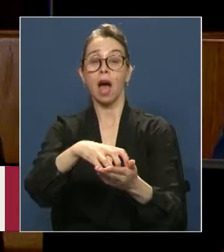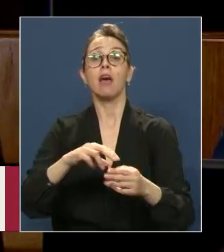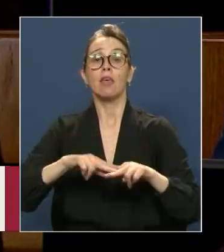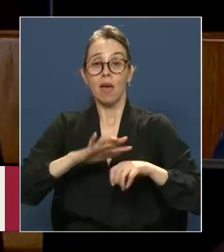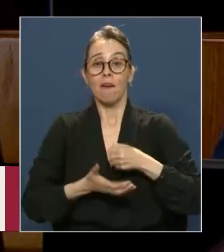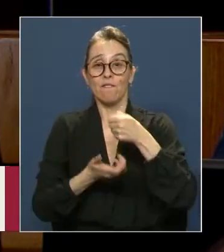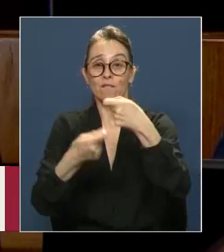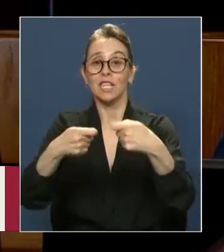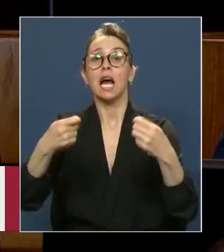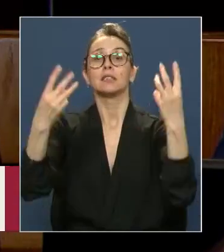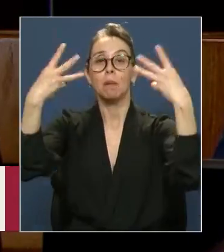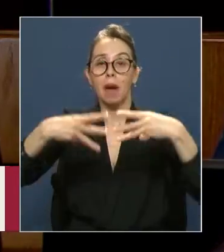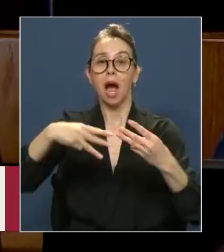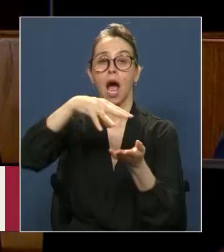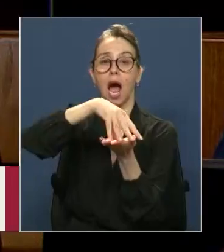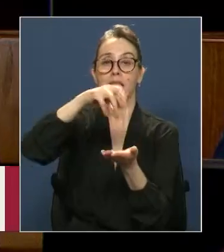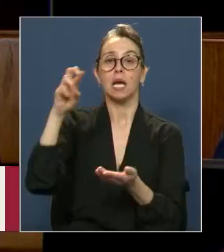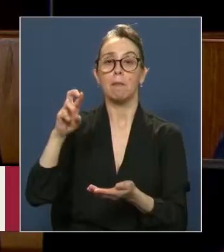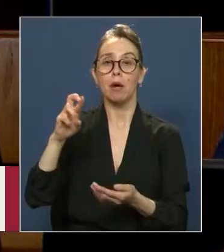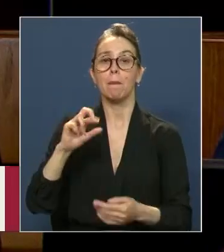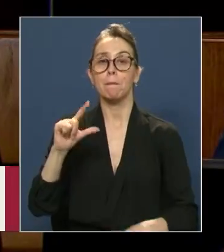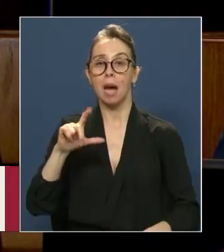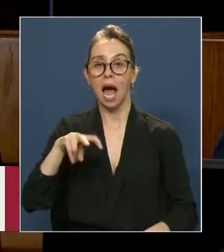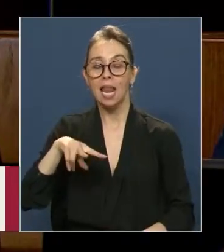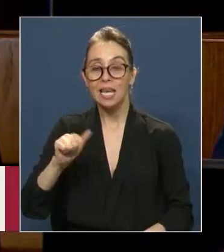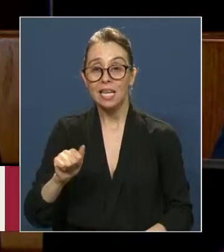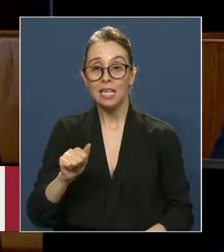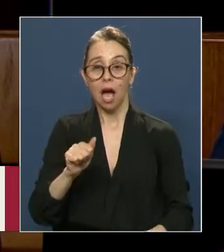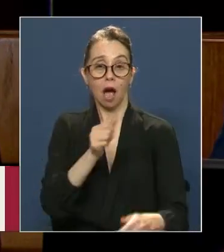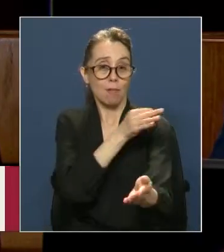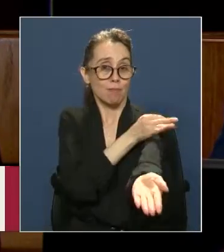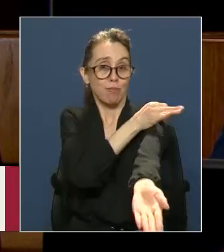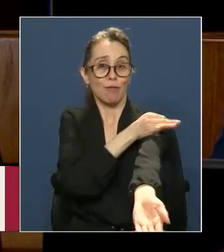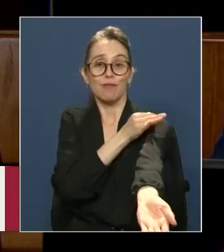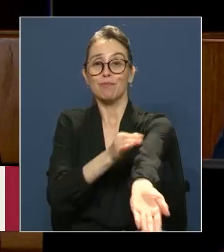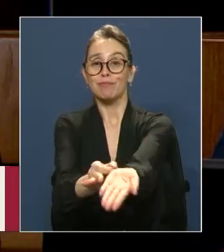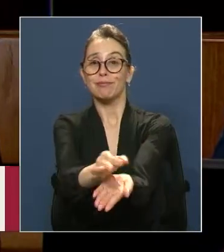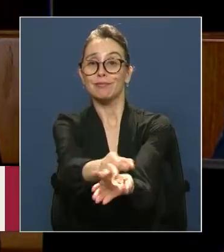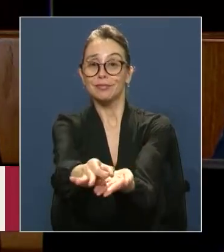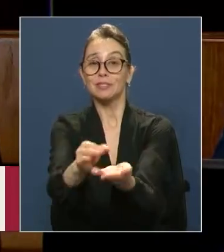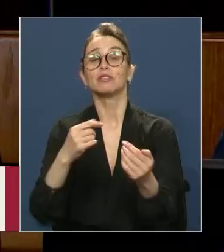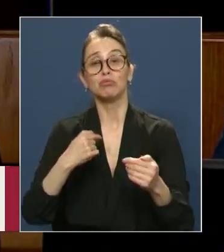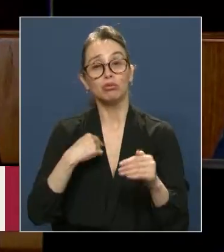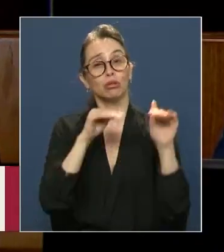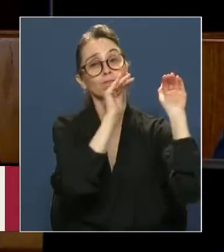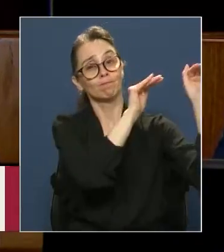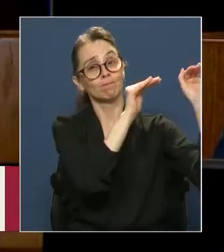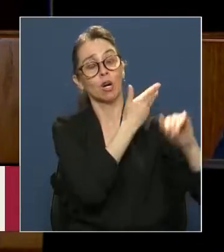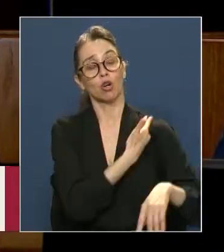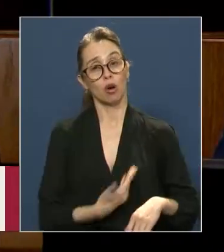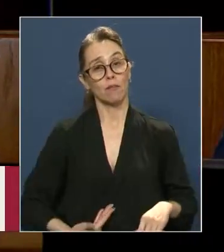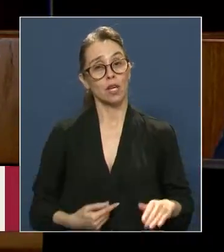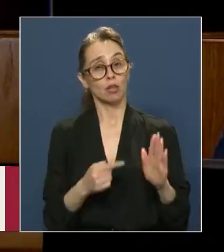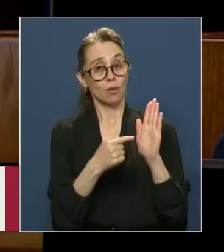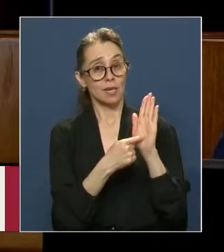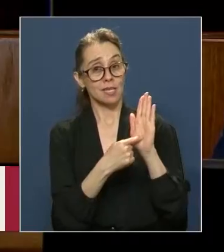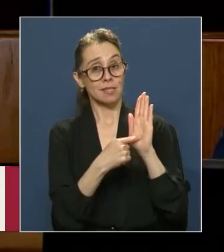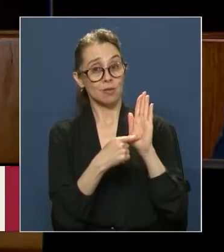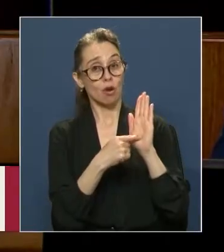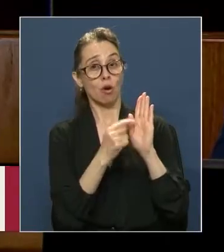como Magallanes, Arica, Parinacota, Palena. Y por ello yo hago un llamado al gobierno a corregir esta